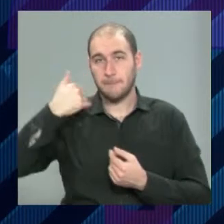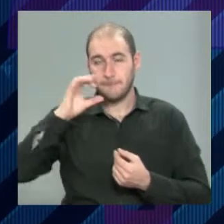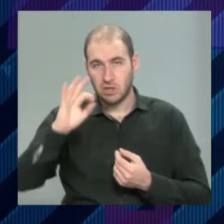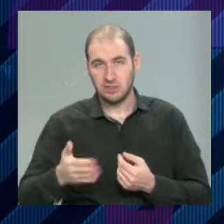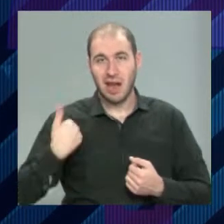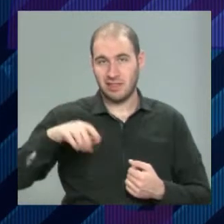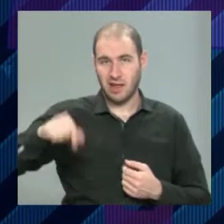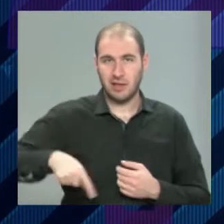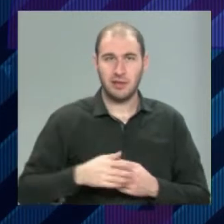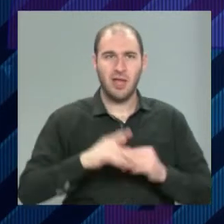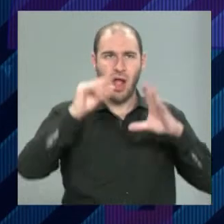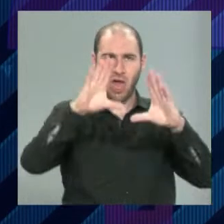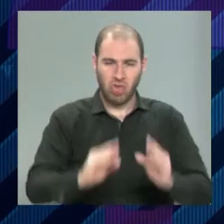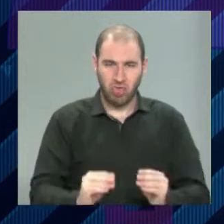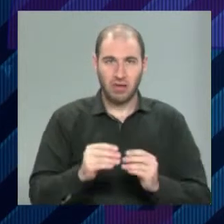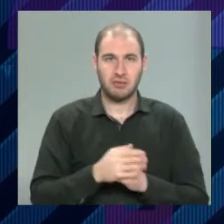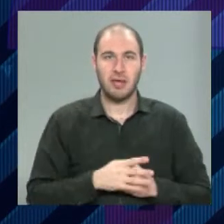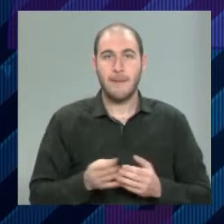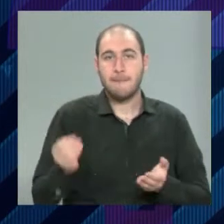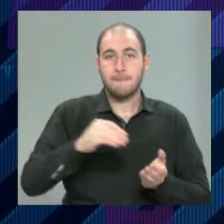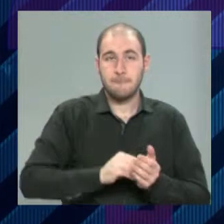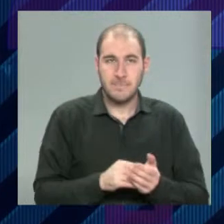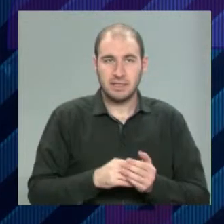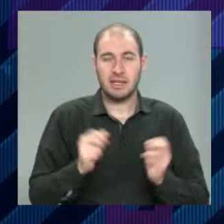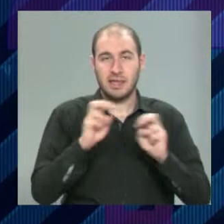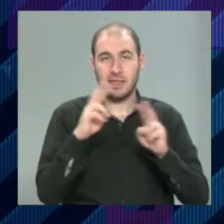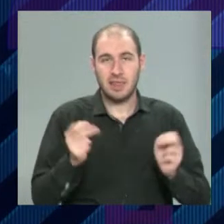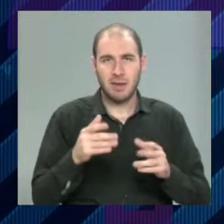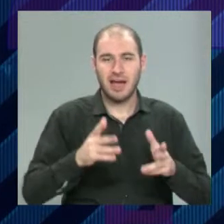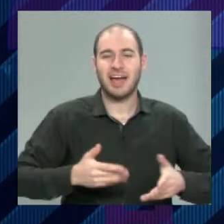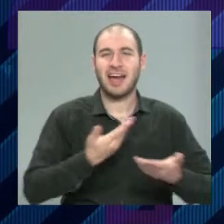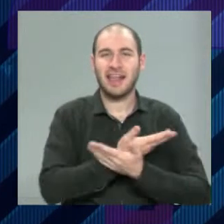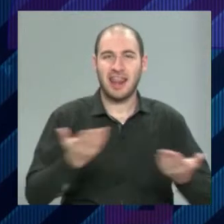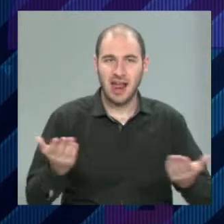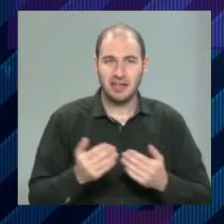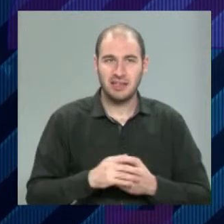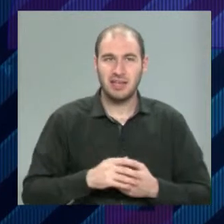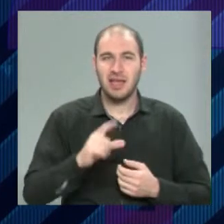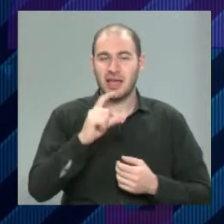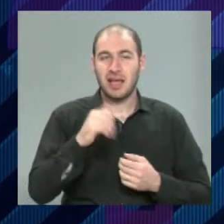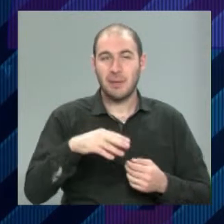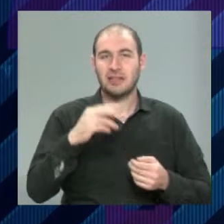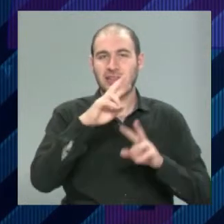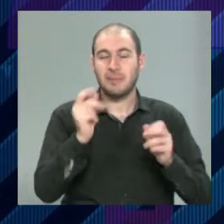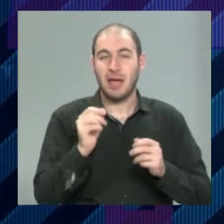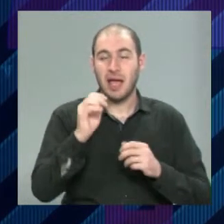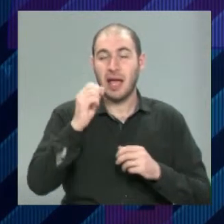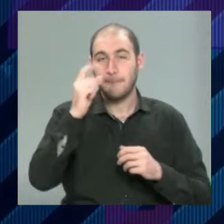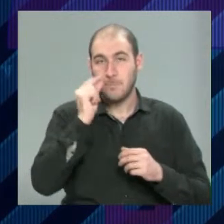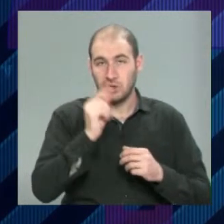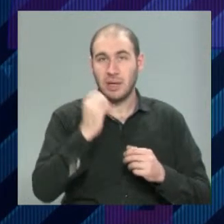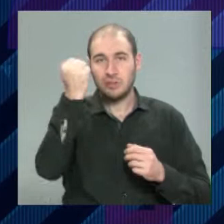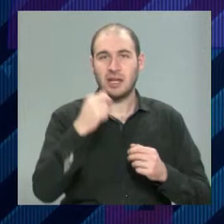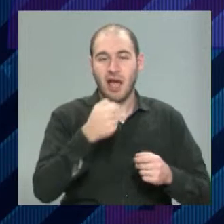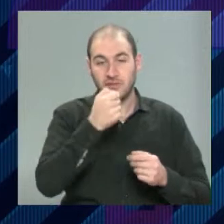nuestra moneda. Este deterioro coyuntural se suma a uno de carácter más estructural, el cambio en la política monetaria local anunciado en